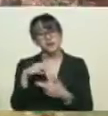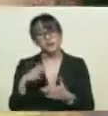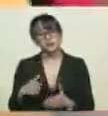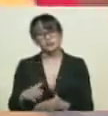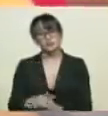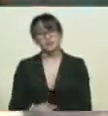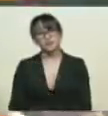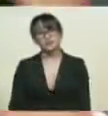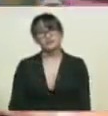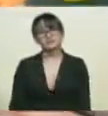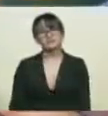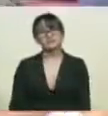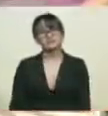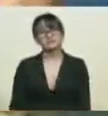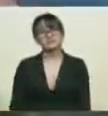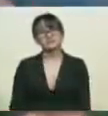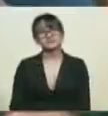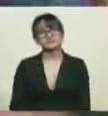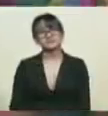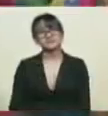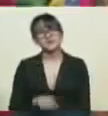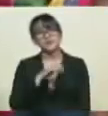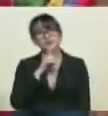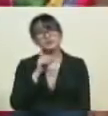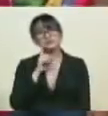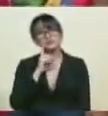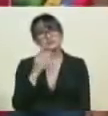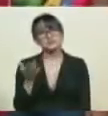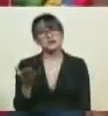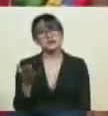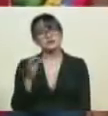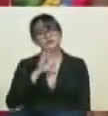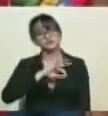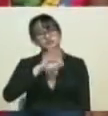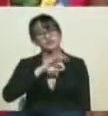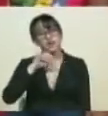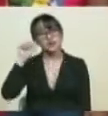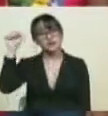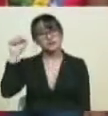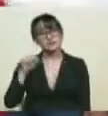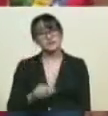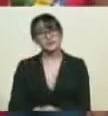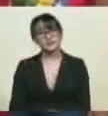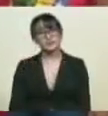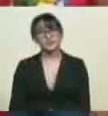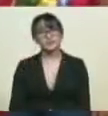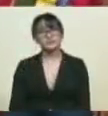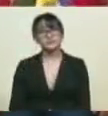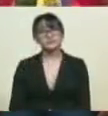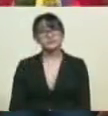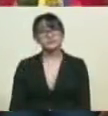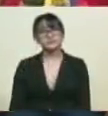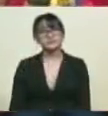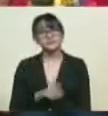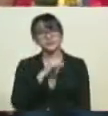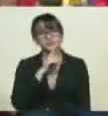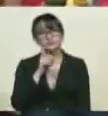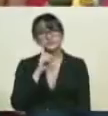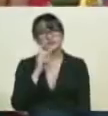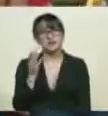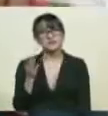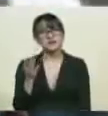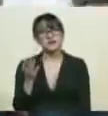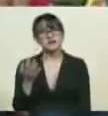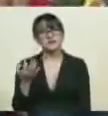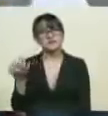Revolución. ¿Cómo se llama eso? Socialismo. ¿Cómo se llama?